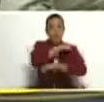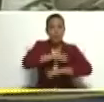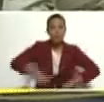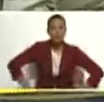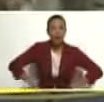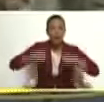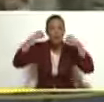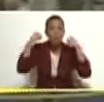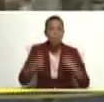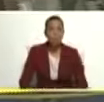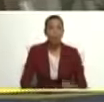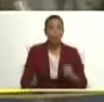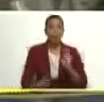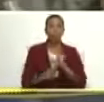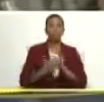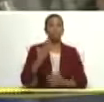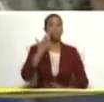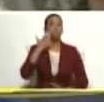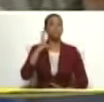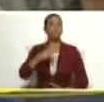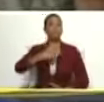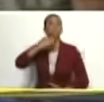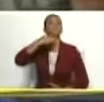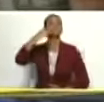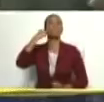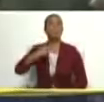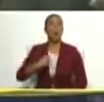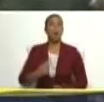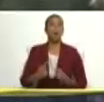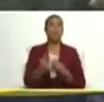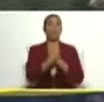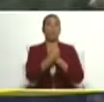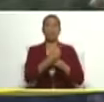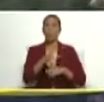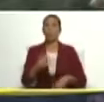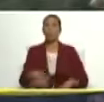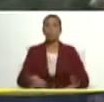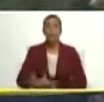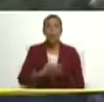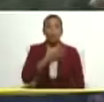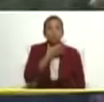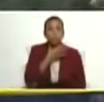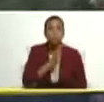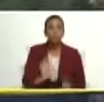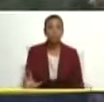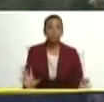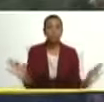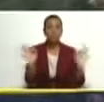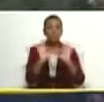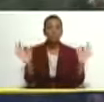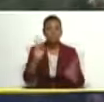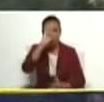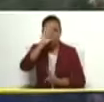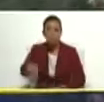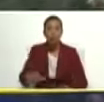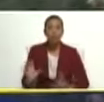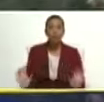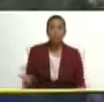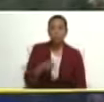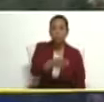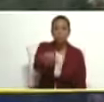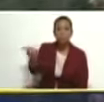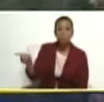que nos haga inexpugnable. A los cobardes, Nadie los respeta en este mundo.